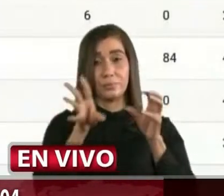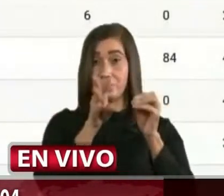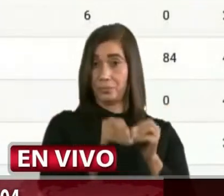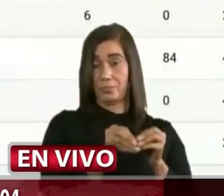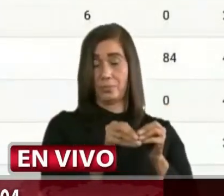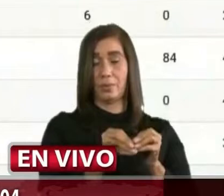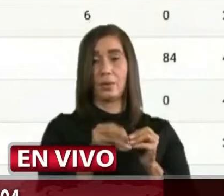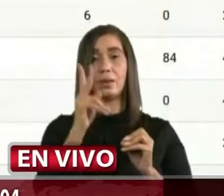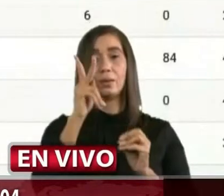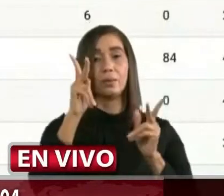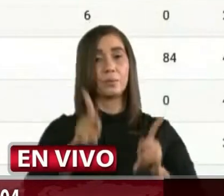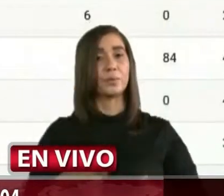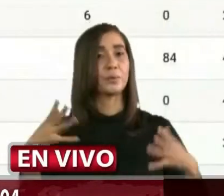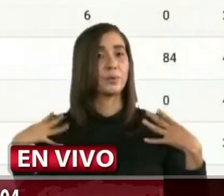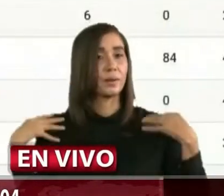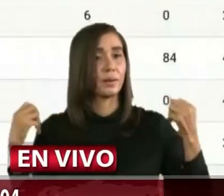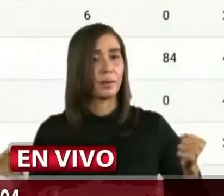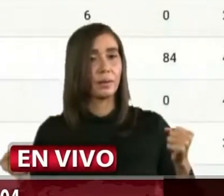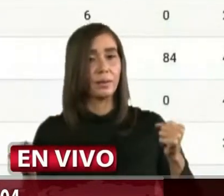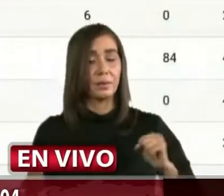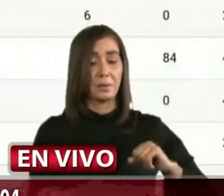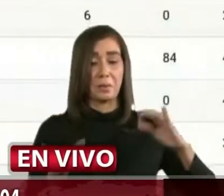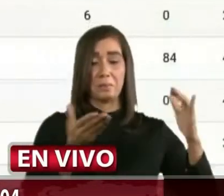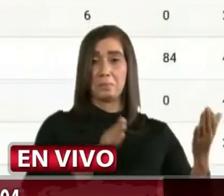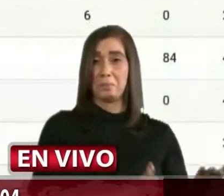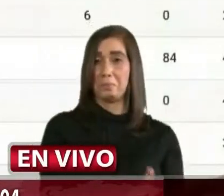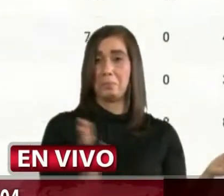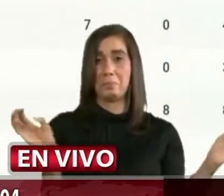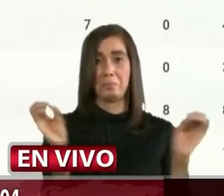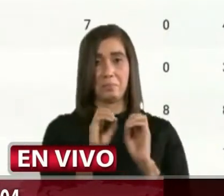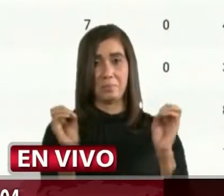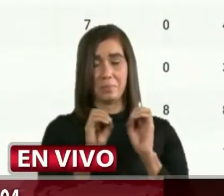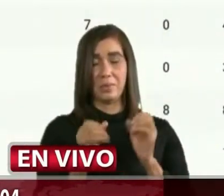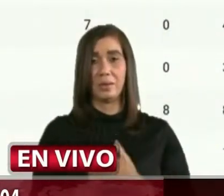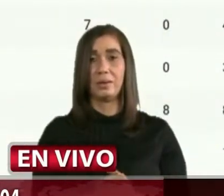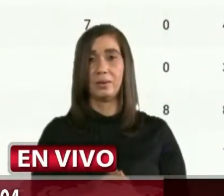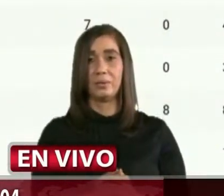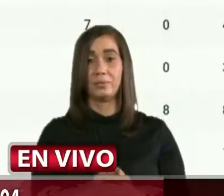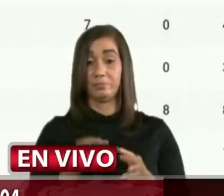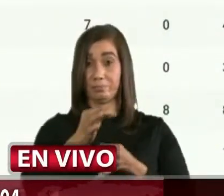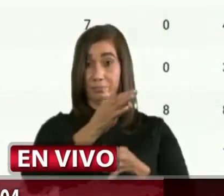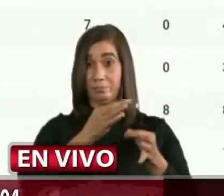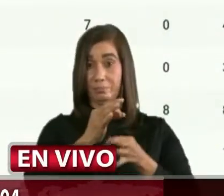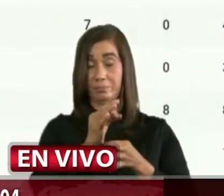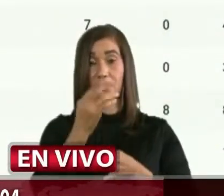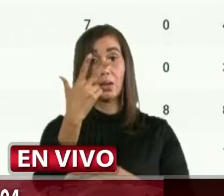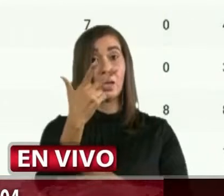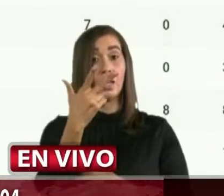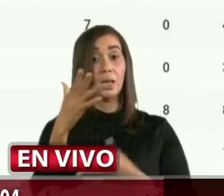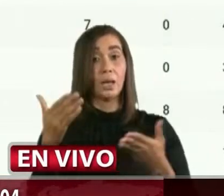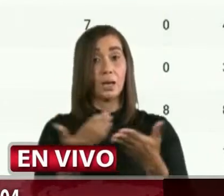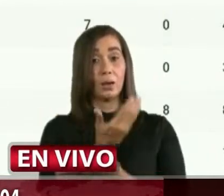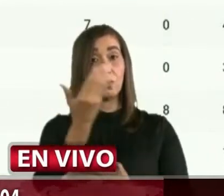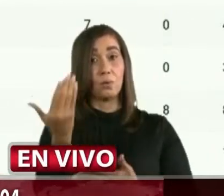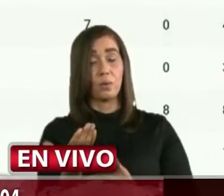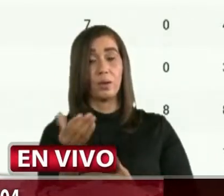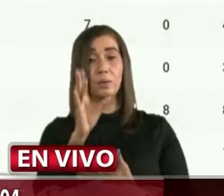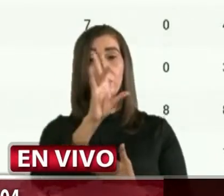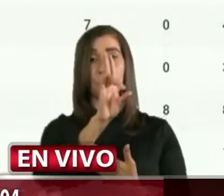acumulados, 2 recuperados, 0 fallecimientos. Duarte, 3 casos nuevos,